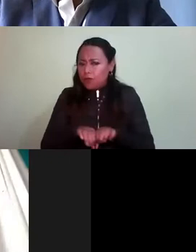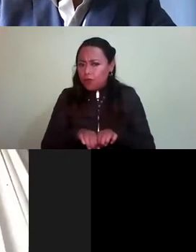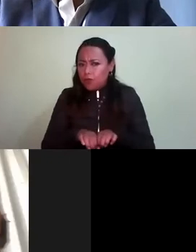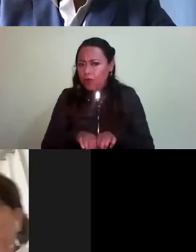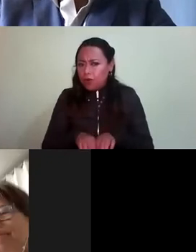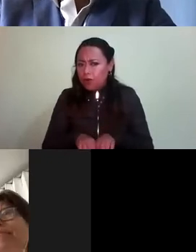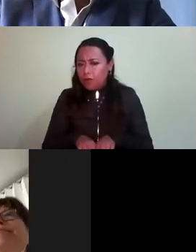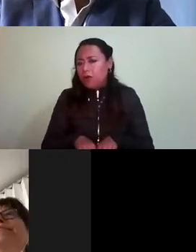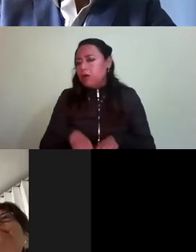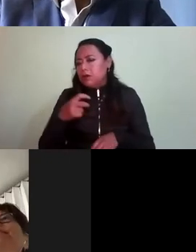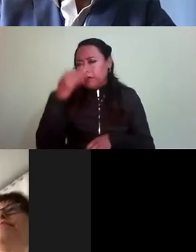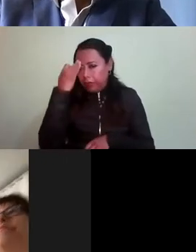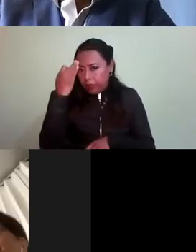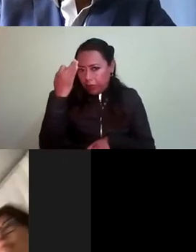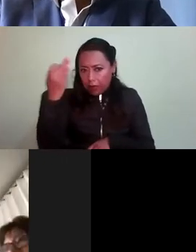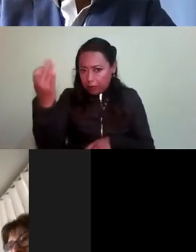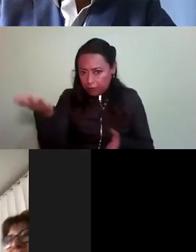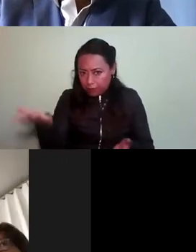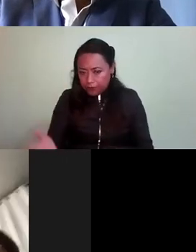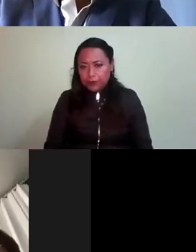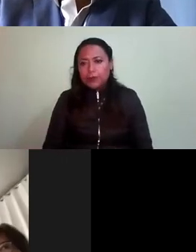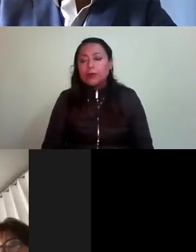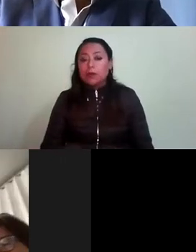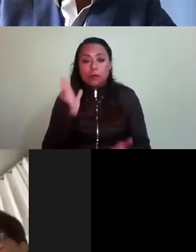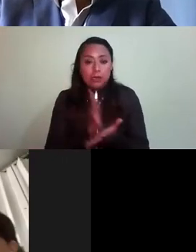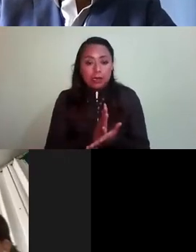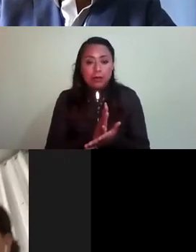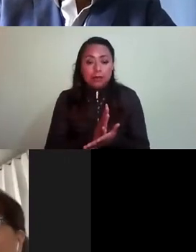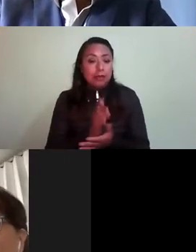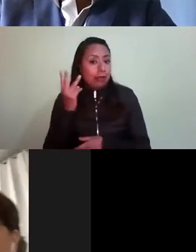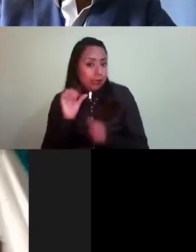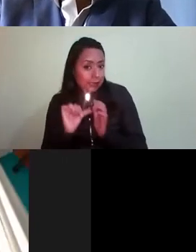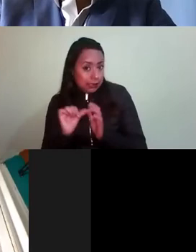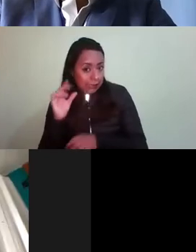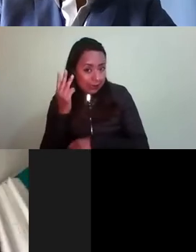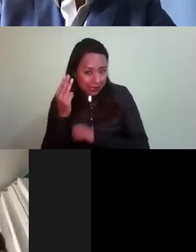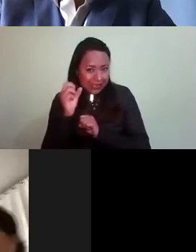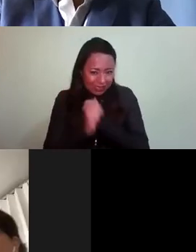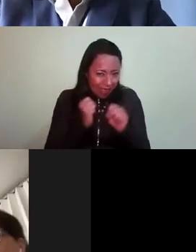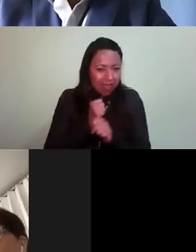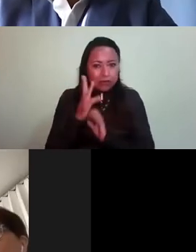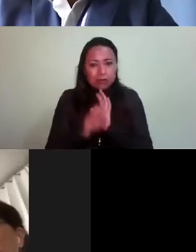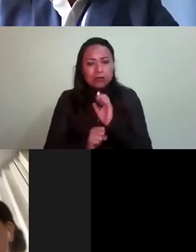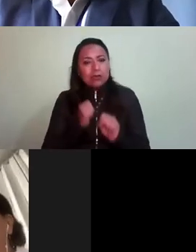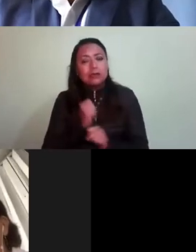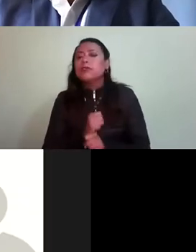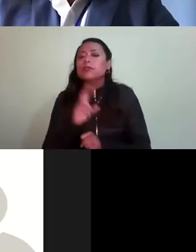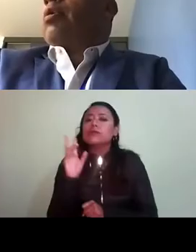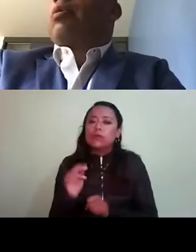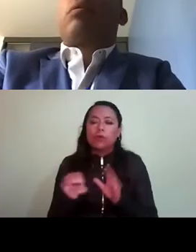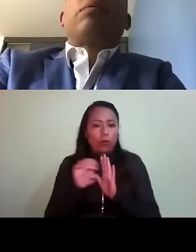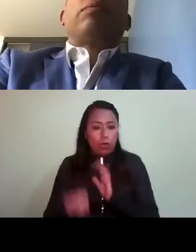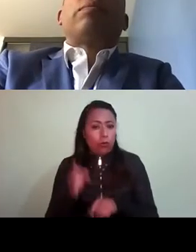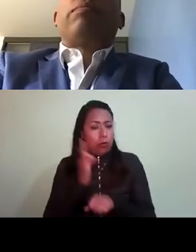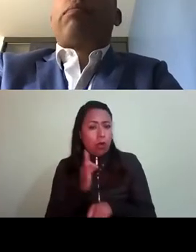visión de largo plazo, no solamente de cada 3 años, porque si no hacemos una inversión que empiece de una